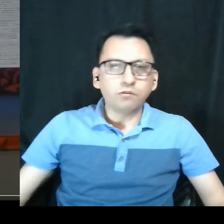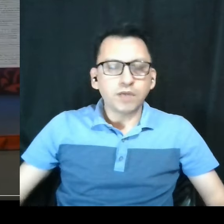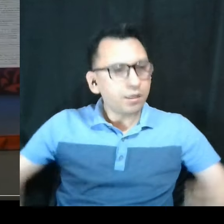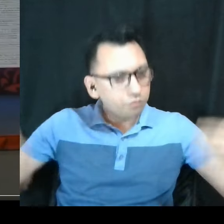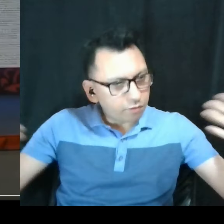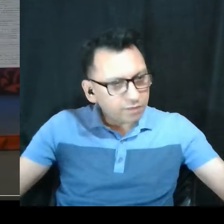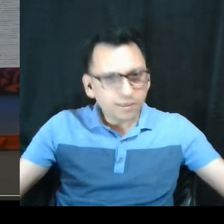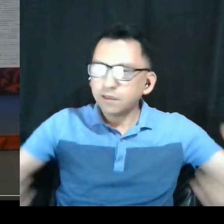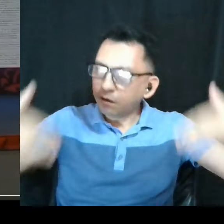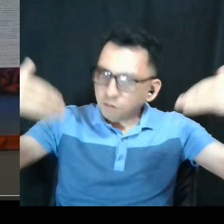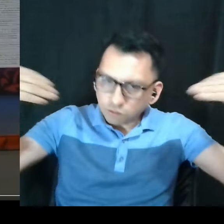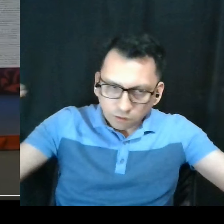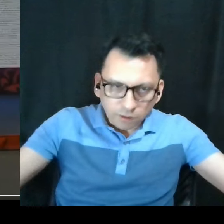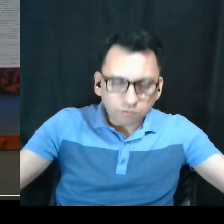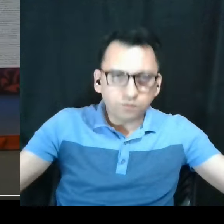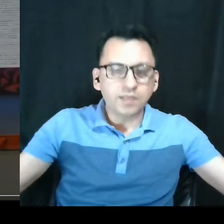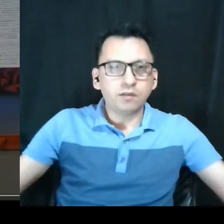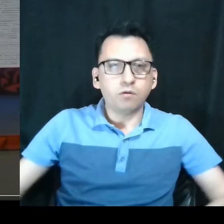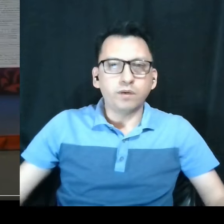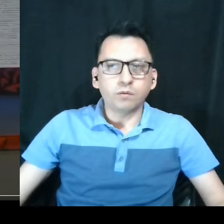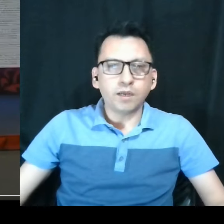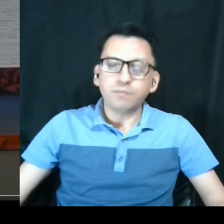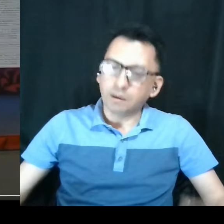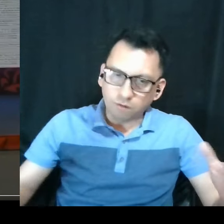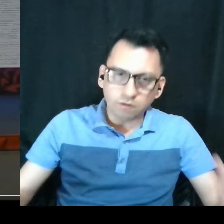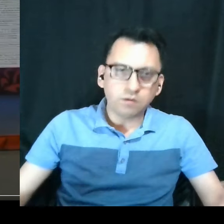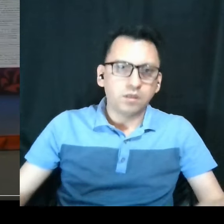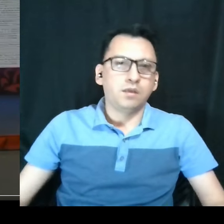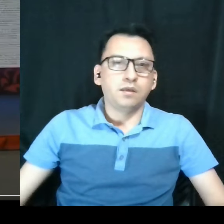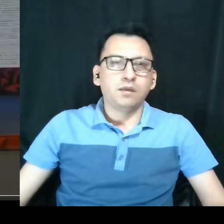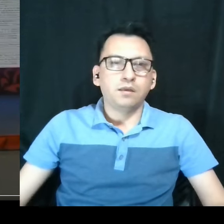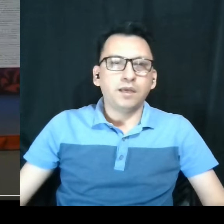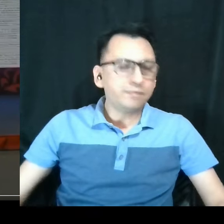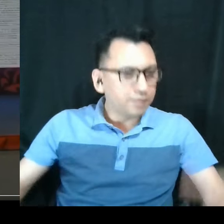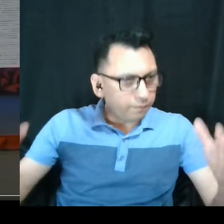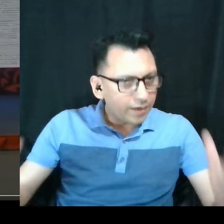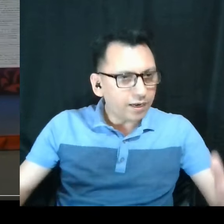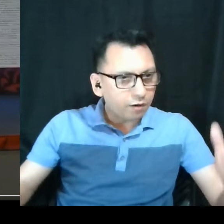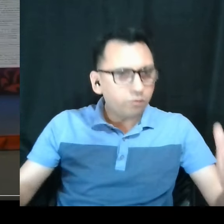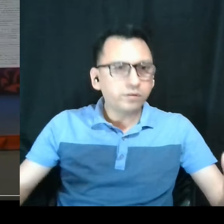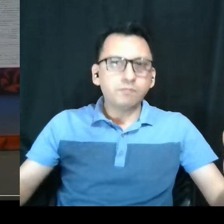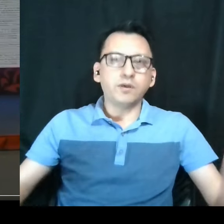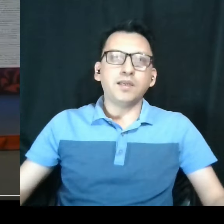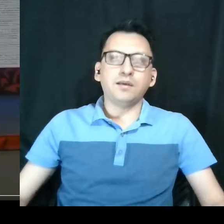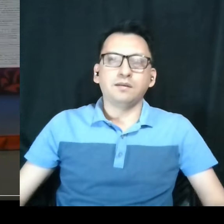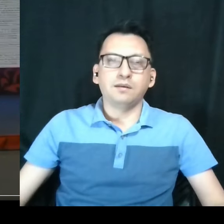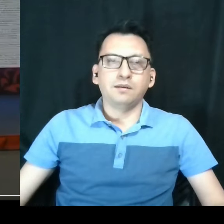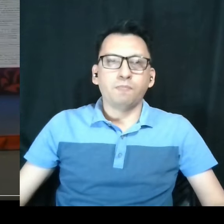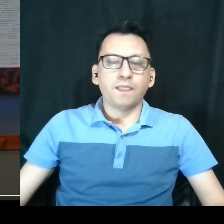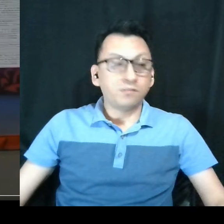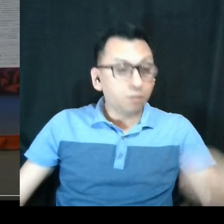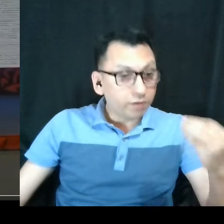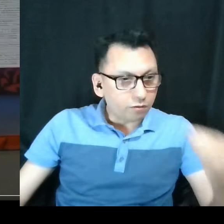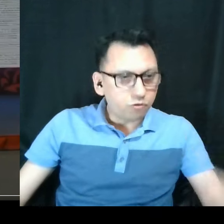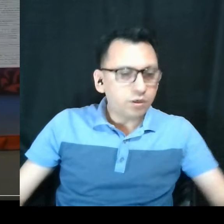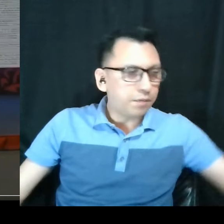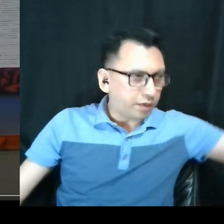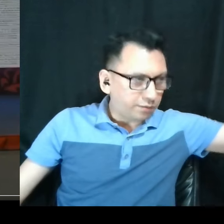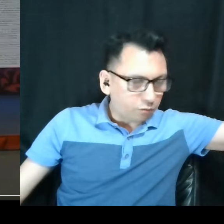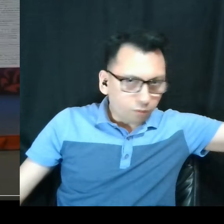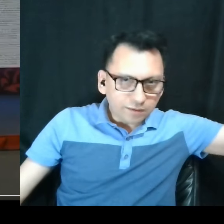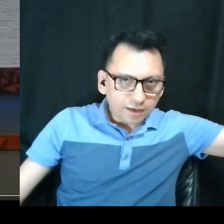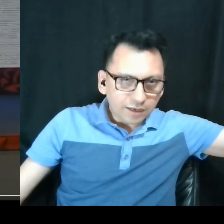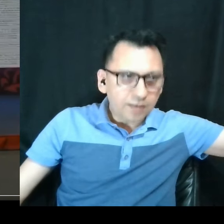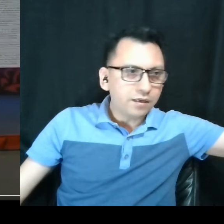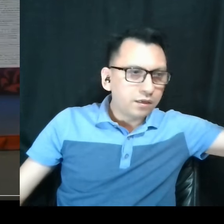tenía que haber renunciado es un escándalo no se dio la suficiente cobertura pero no es llevarle la contra a morena Y eso es lo que nos